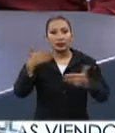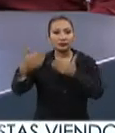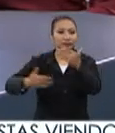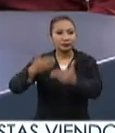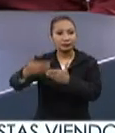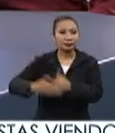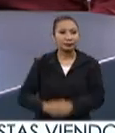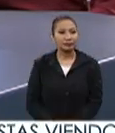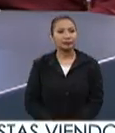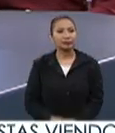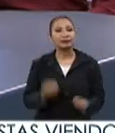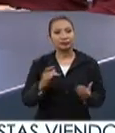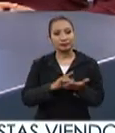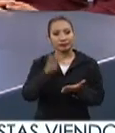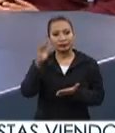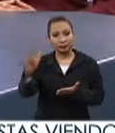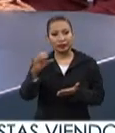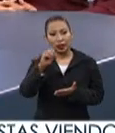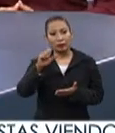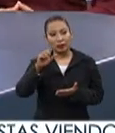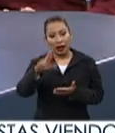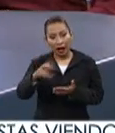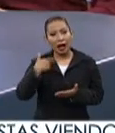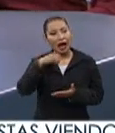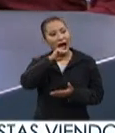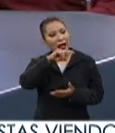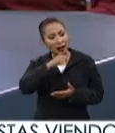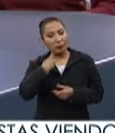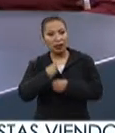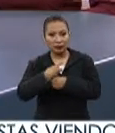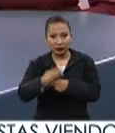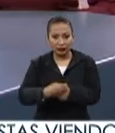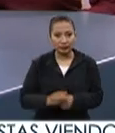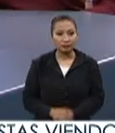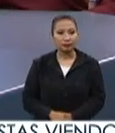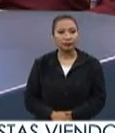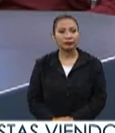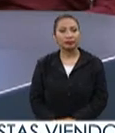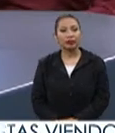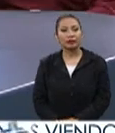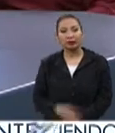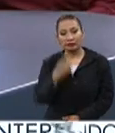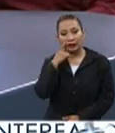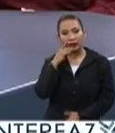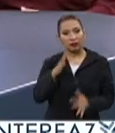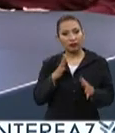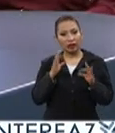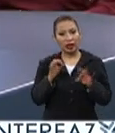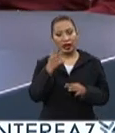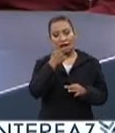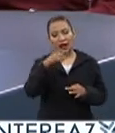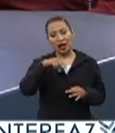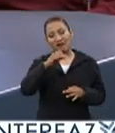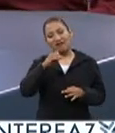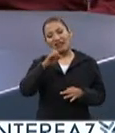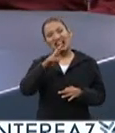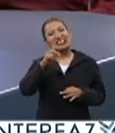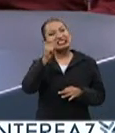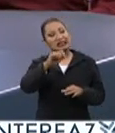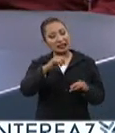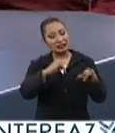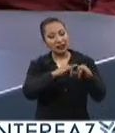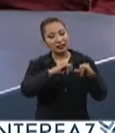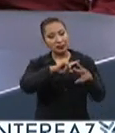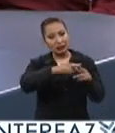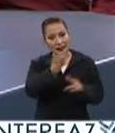haciendo a lo largo de los años. Muchas gracias, Omar, Ana Cristina, gracias por la invitación. Mira, Fundación Ganfer es una institución que nace